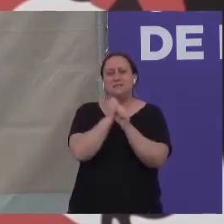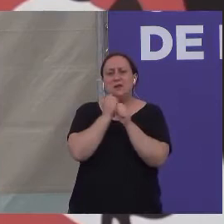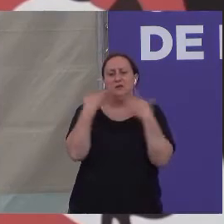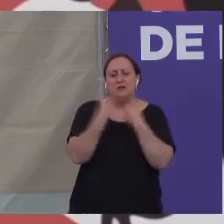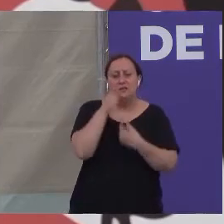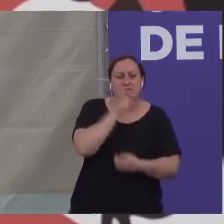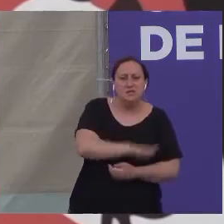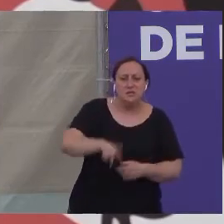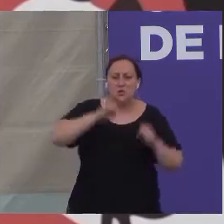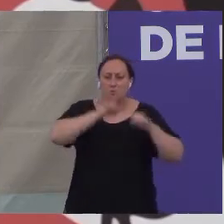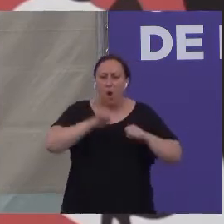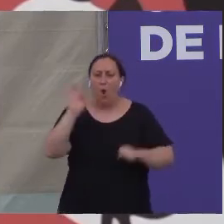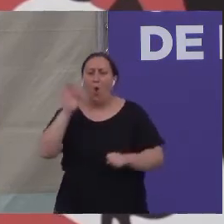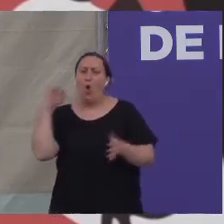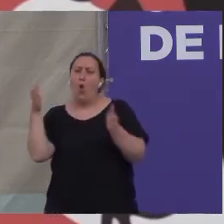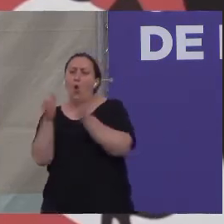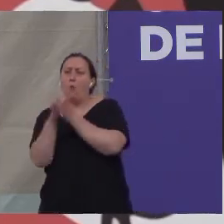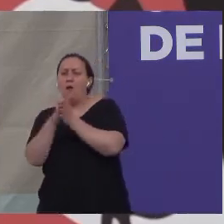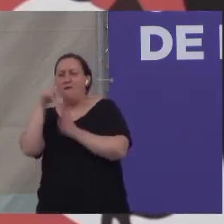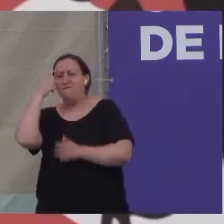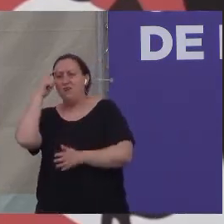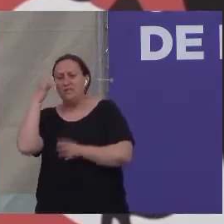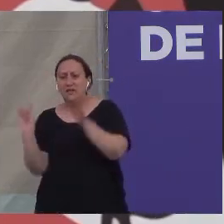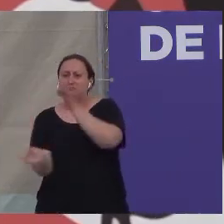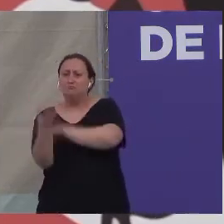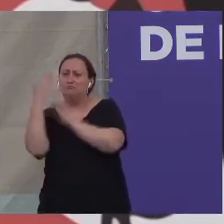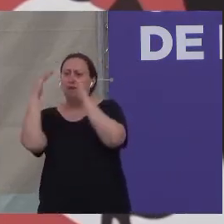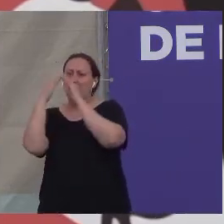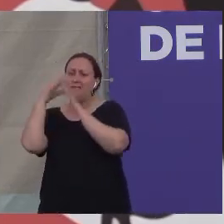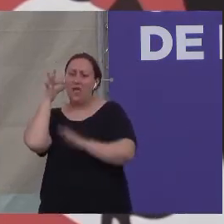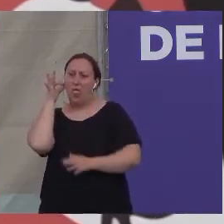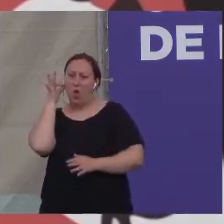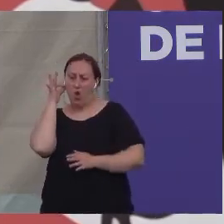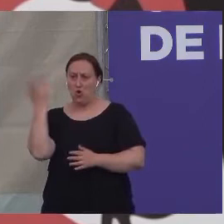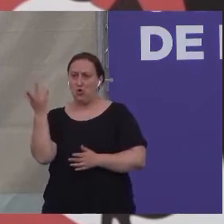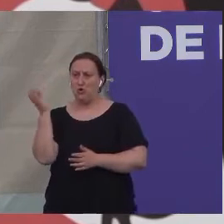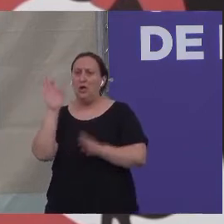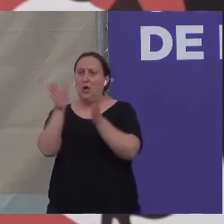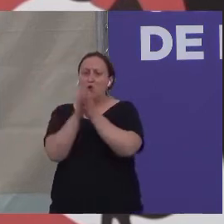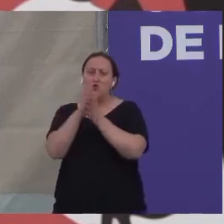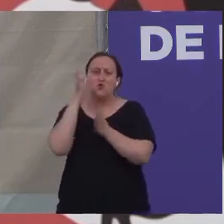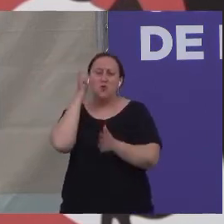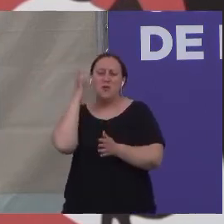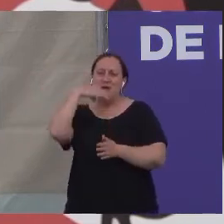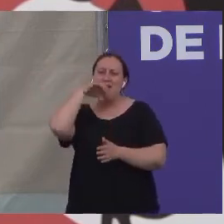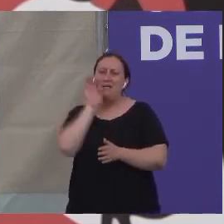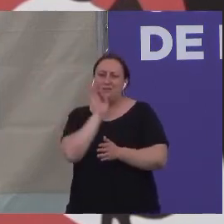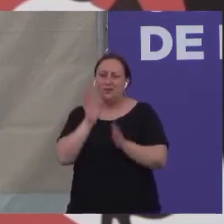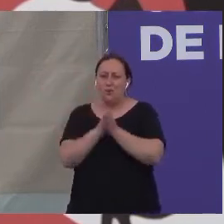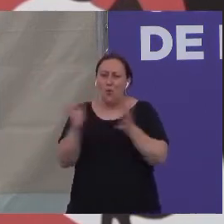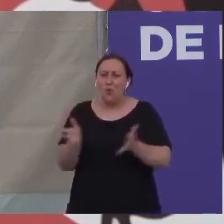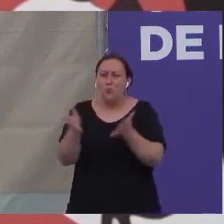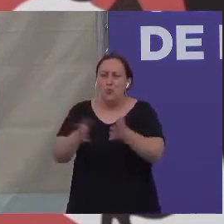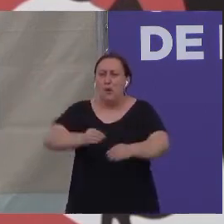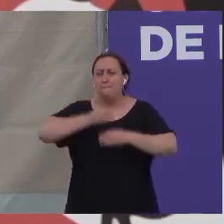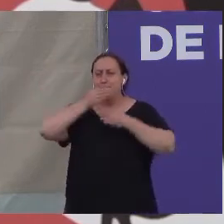los compañeros de Bétera han creado la Casa de la Dona, que tenemos compañeras en Castellón que promueven meriendas